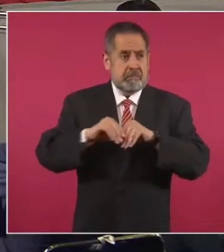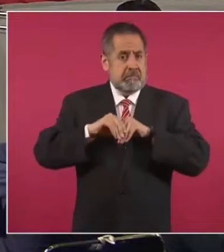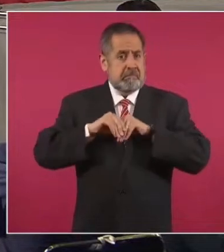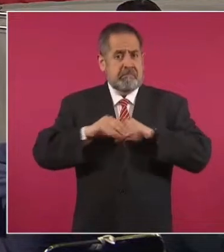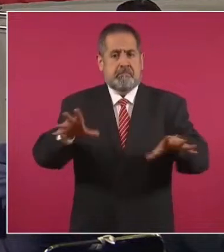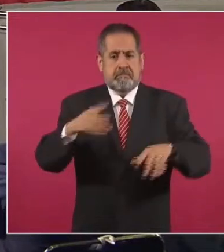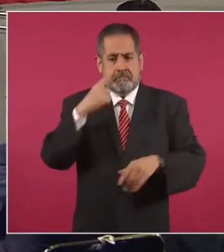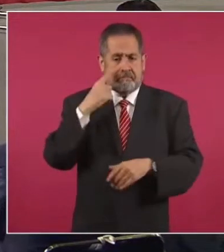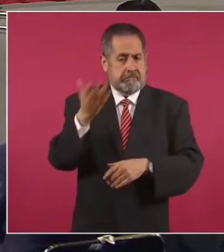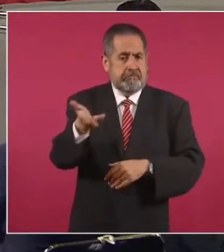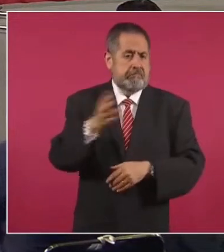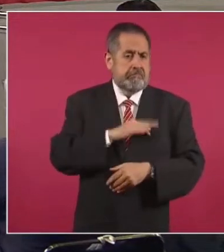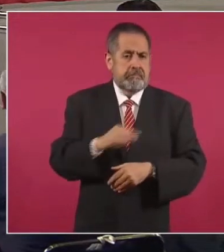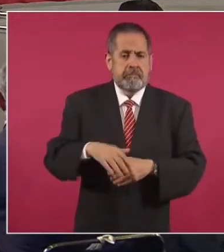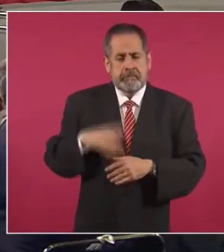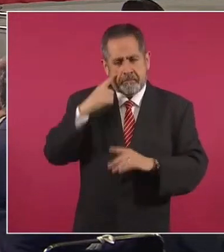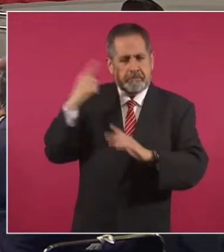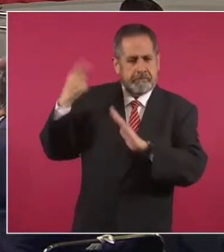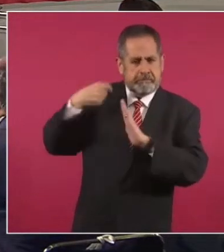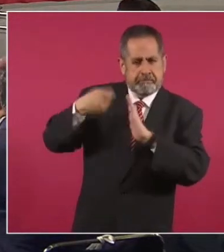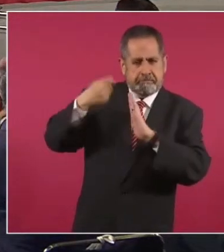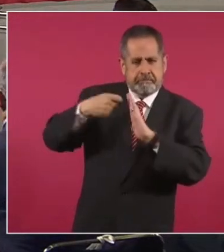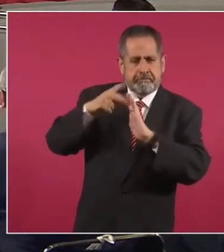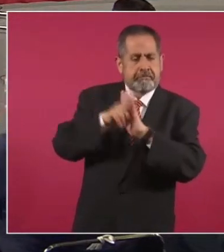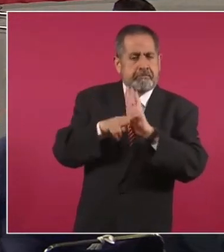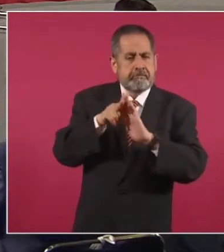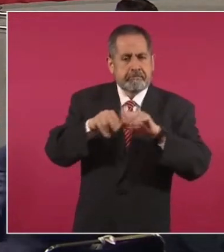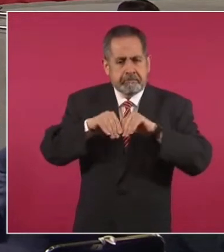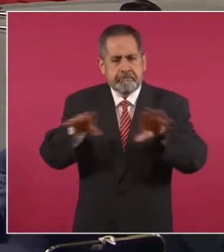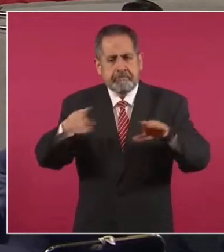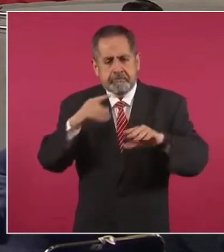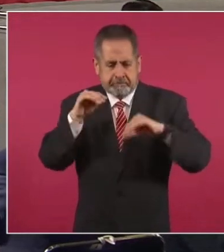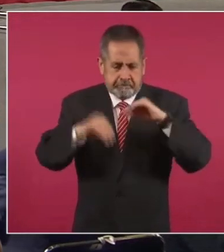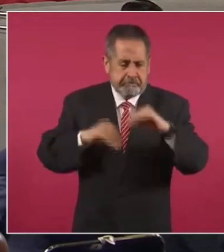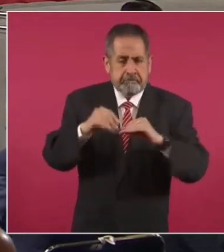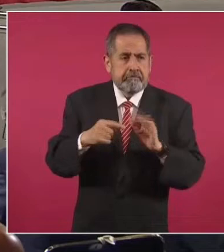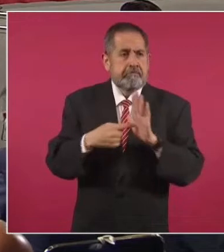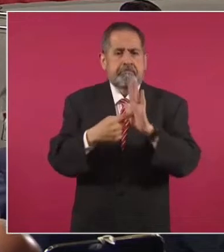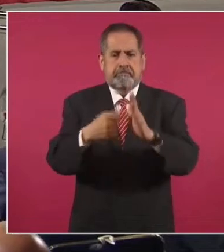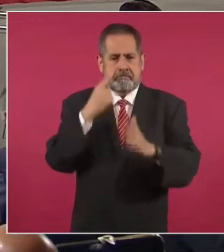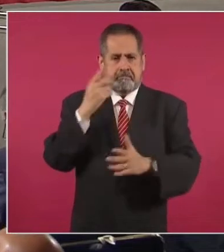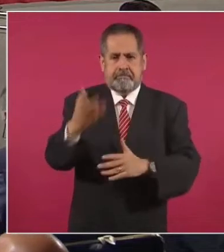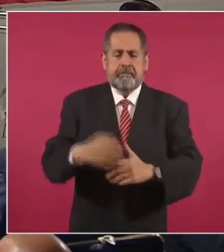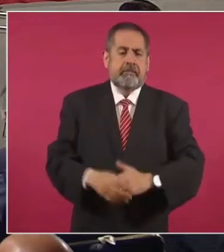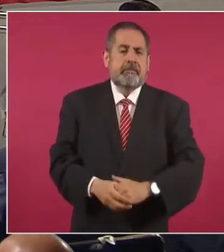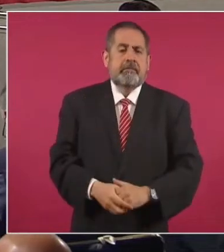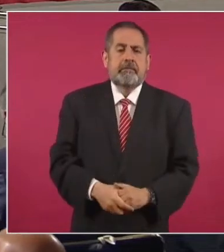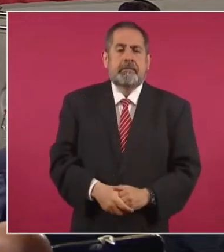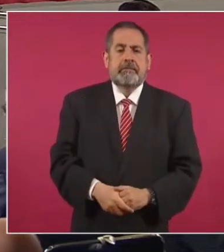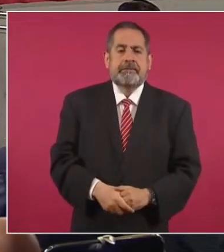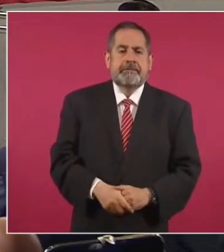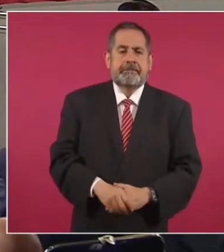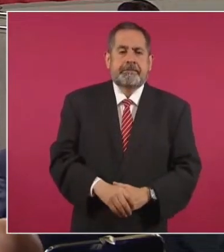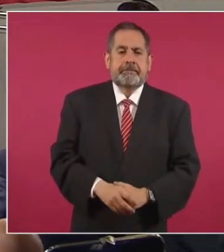octubre. Podemos pasar un video que hemos preparado para esta convocatoria.